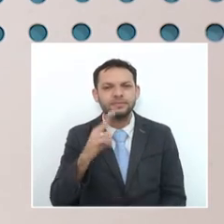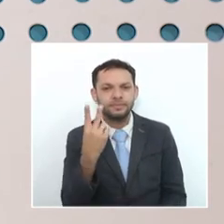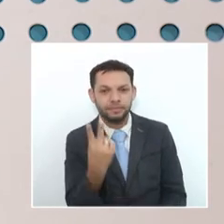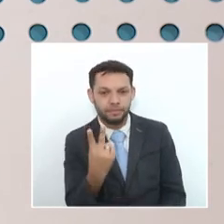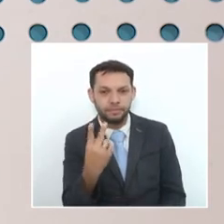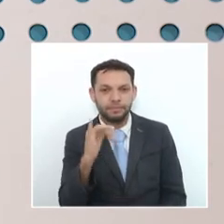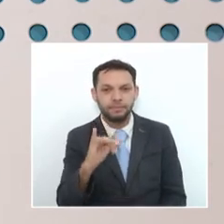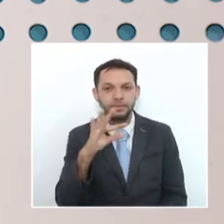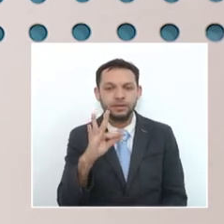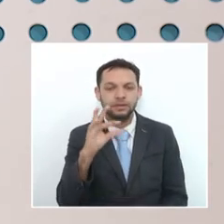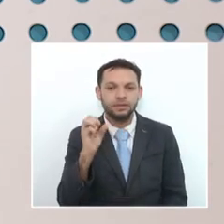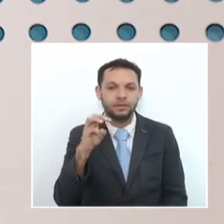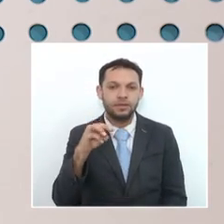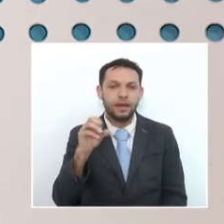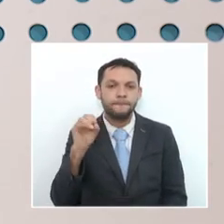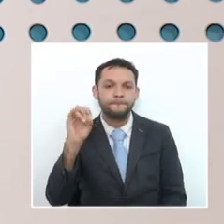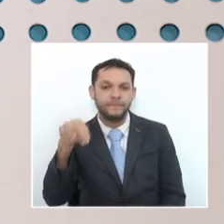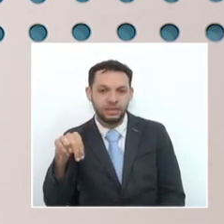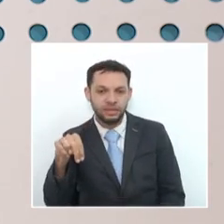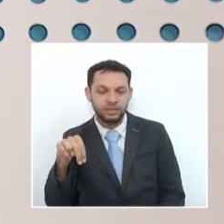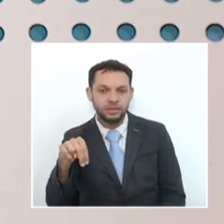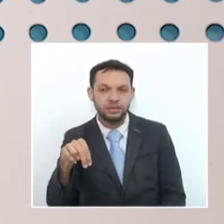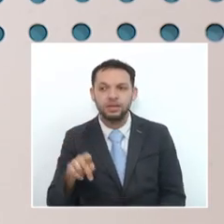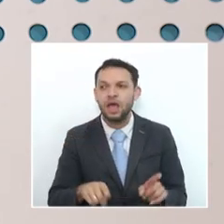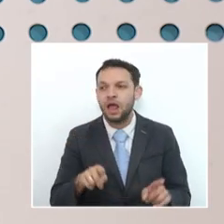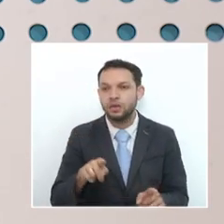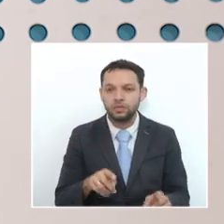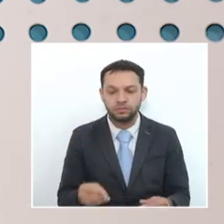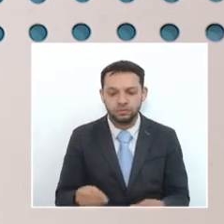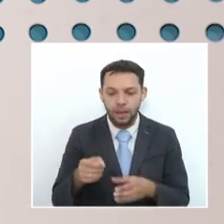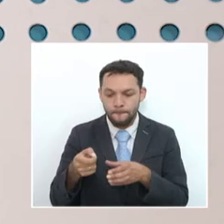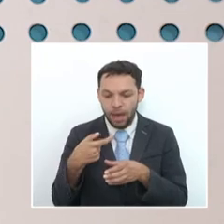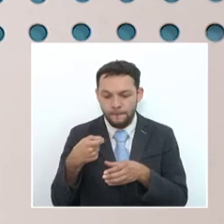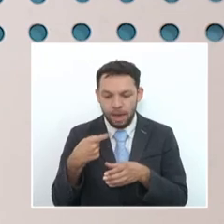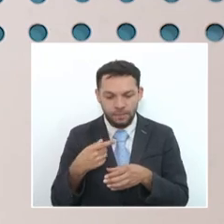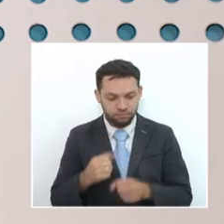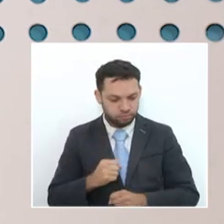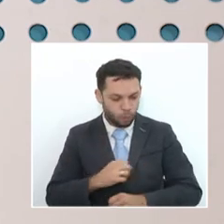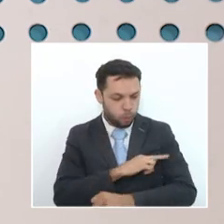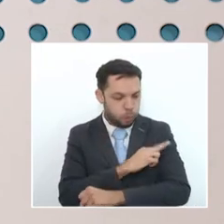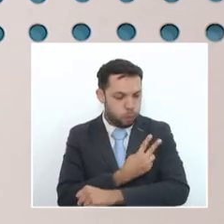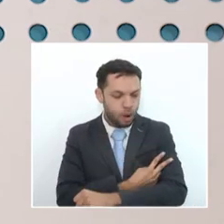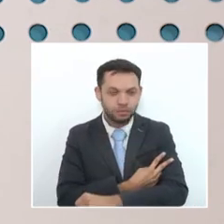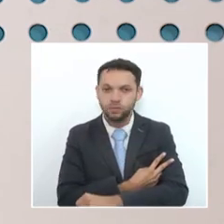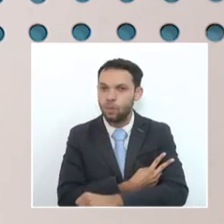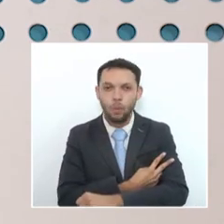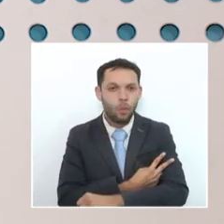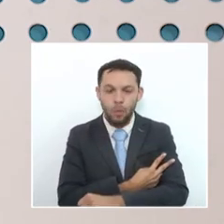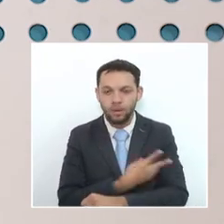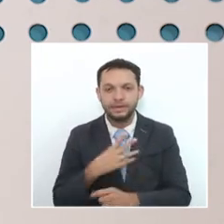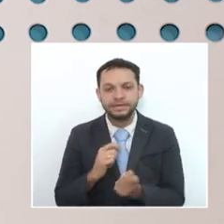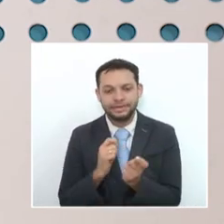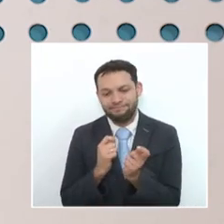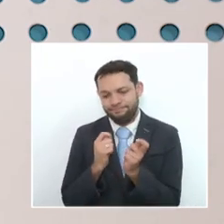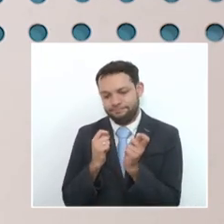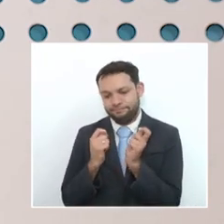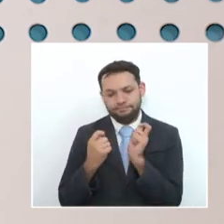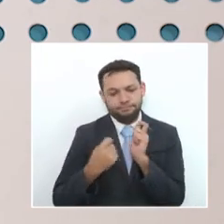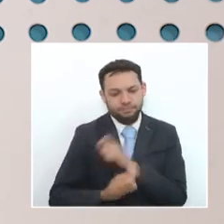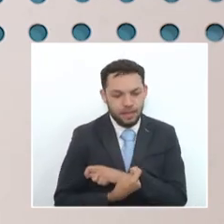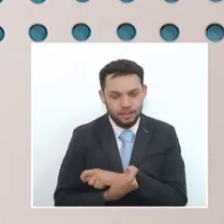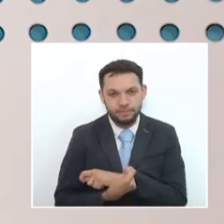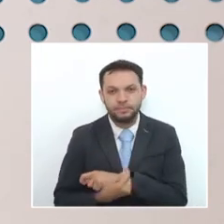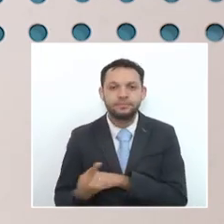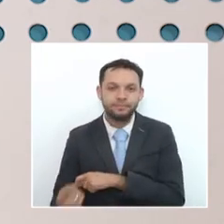creía que vitamín era un paquete de vitaminas. Y entonces lo hemos cambiado, lo hemos transformado